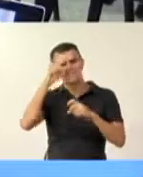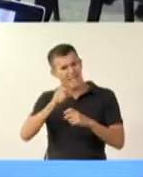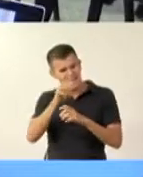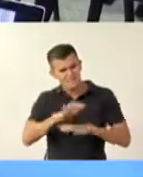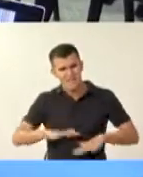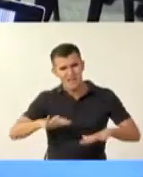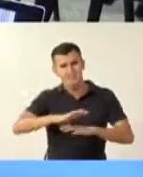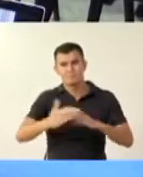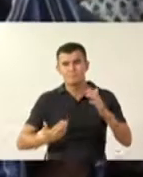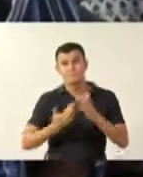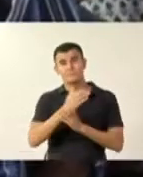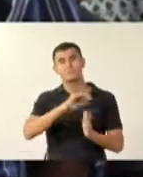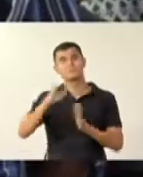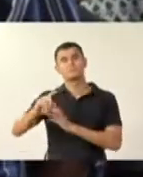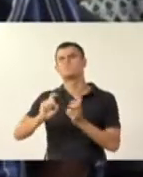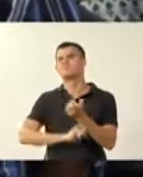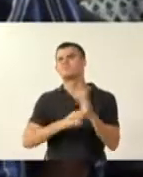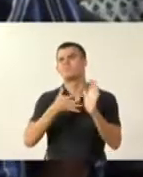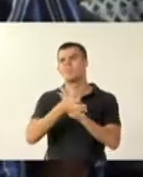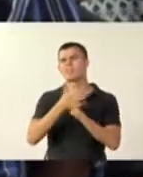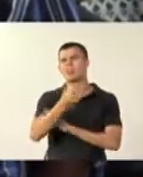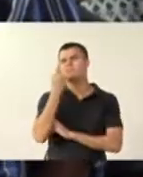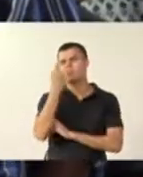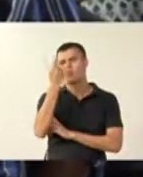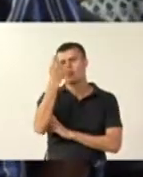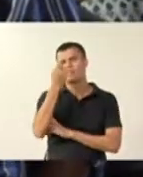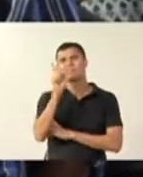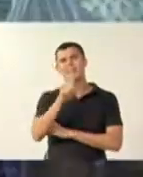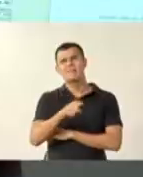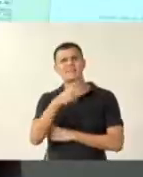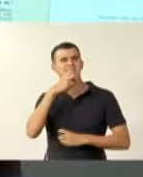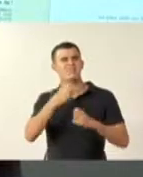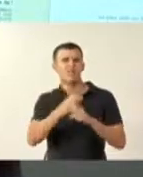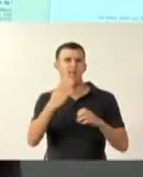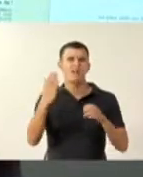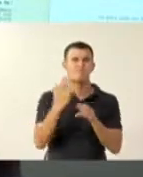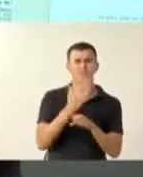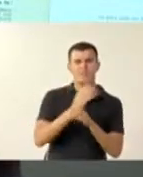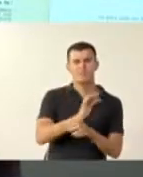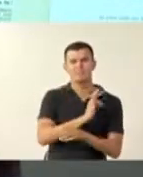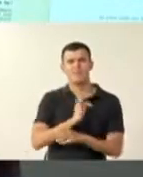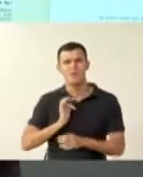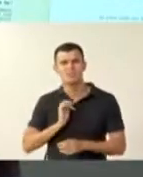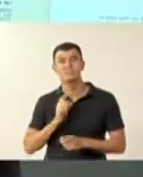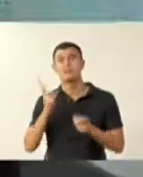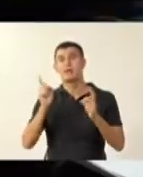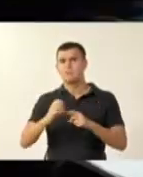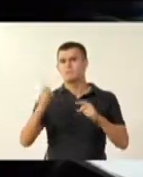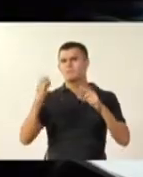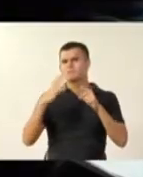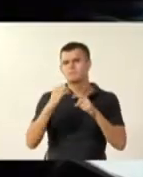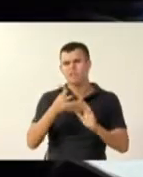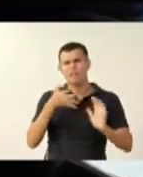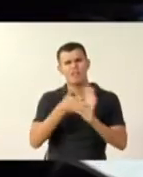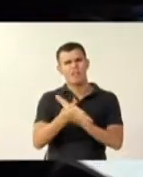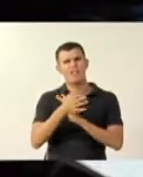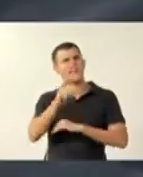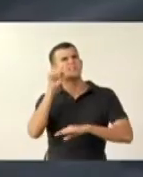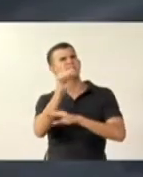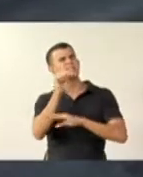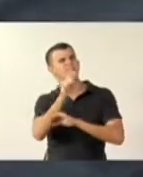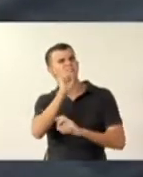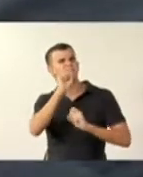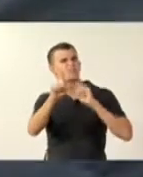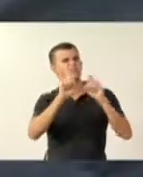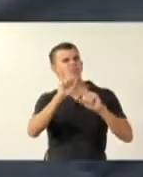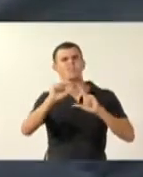El encuentro abordó temas sobre las características políticas y el aspecto gremial y concluyó con un excelente panel de preguntas que fomentó más el camino de